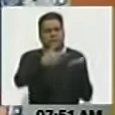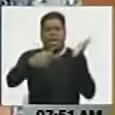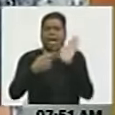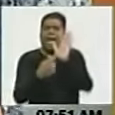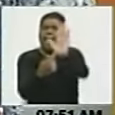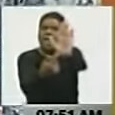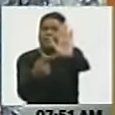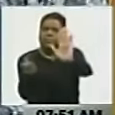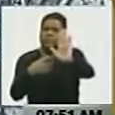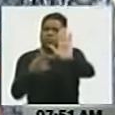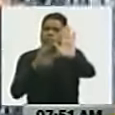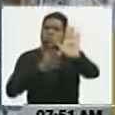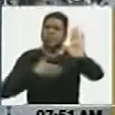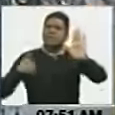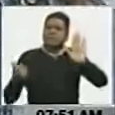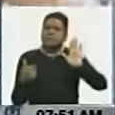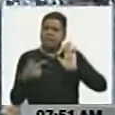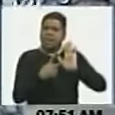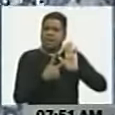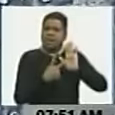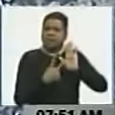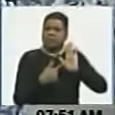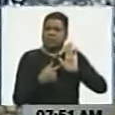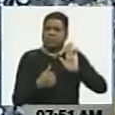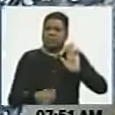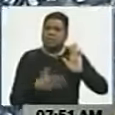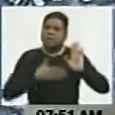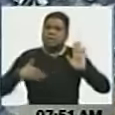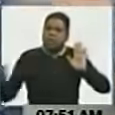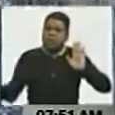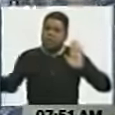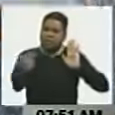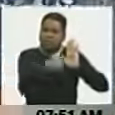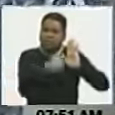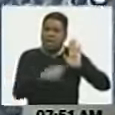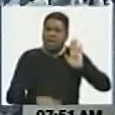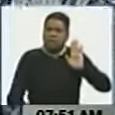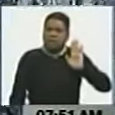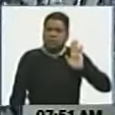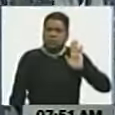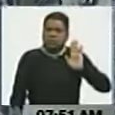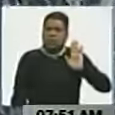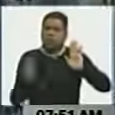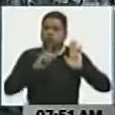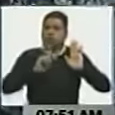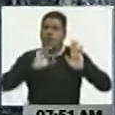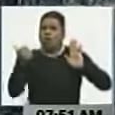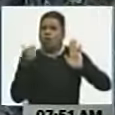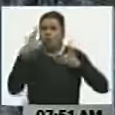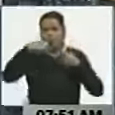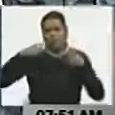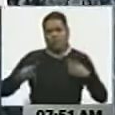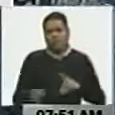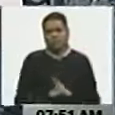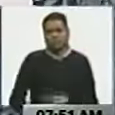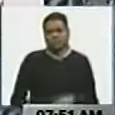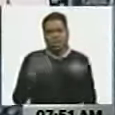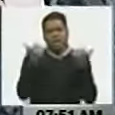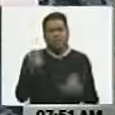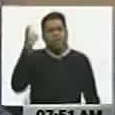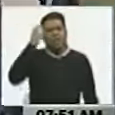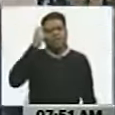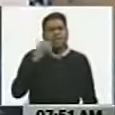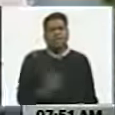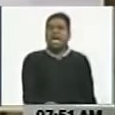Esto es lo que ellos quieren, no otra cosa, no otra cosa. Y para la fecha, nadie se ha hecho responsable de